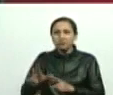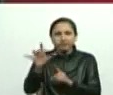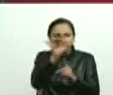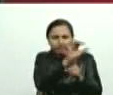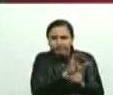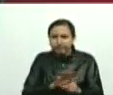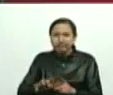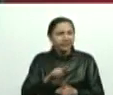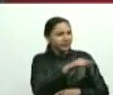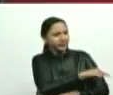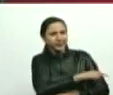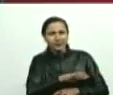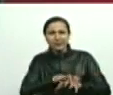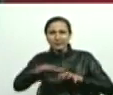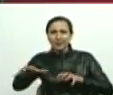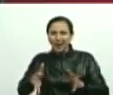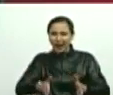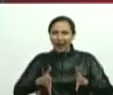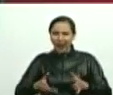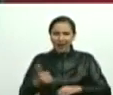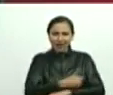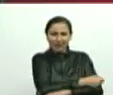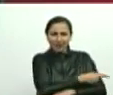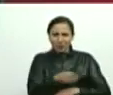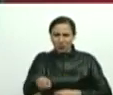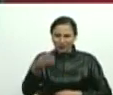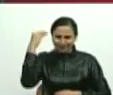gane la mayoría de las gobernaciones y las alcaldías?